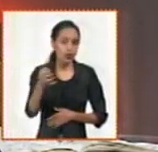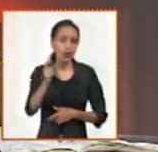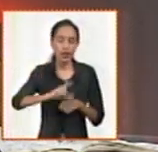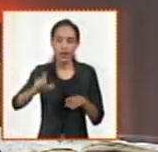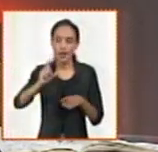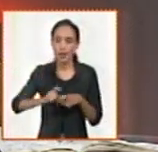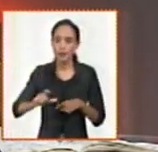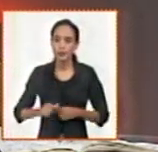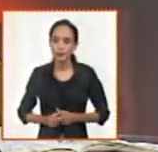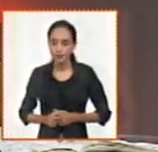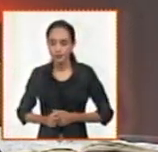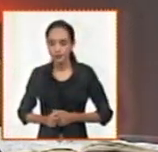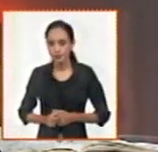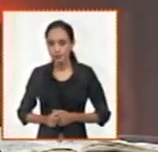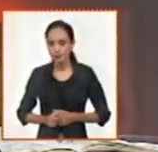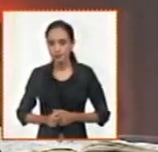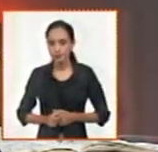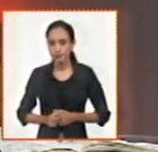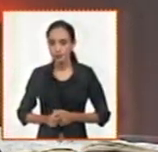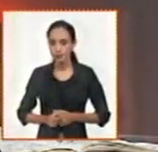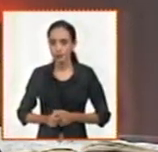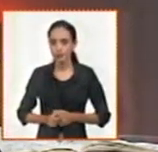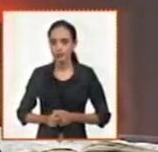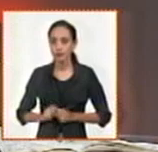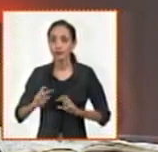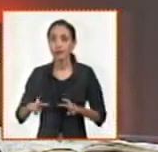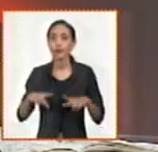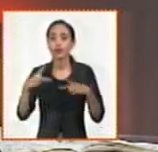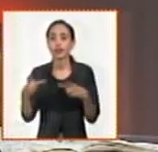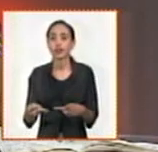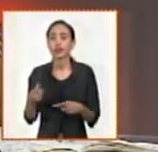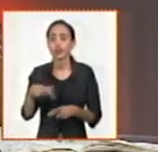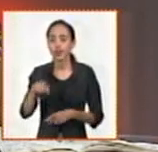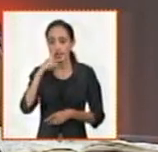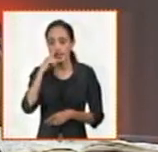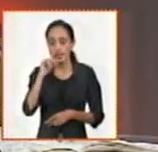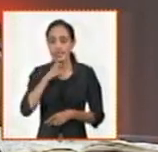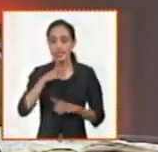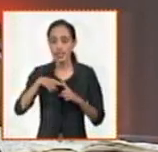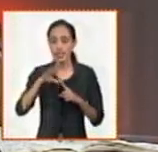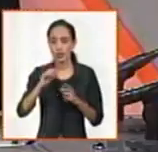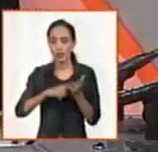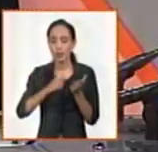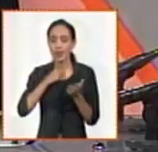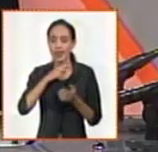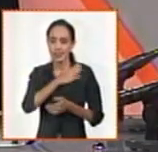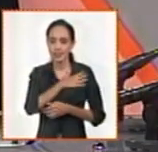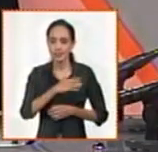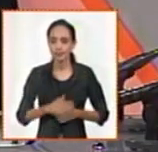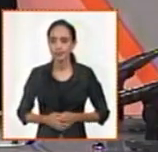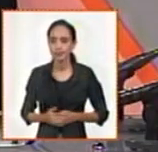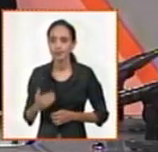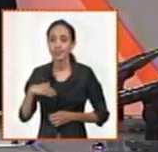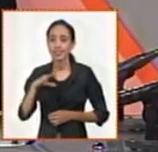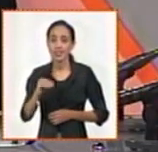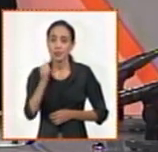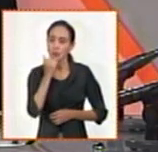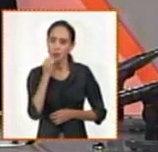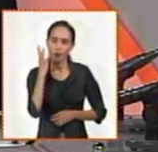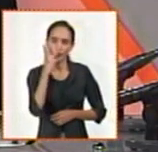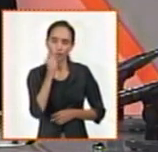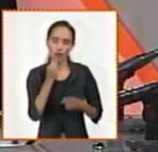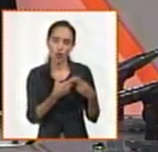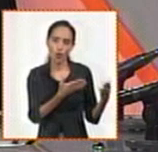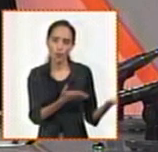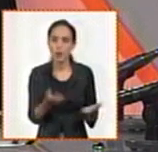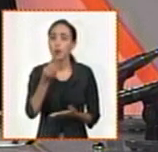expresión latinoamericana de la Vía Campesina. Y otra vez en el Niceto Pérez. Decirte nada más que creo que es el más hermoso homenaje que se le